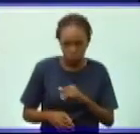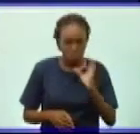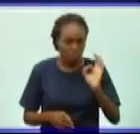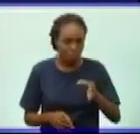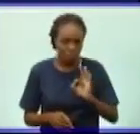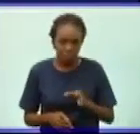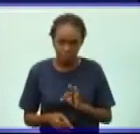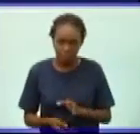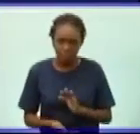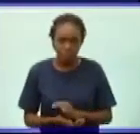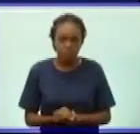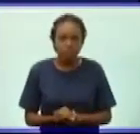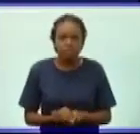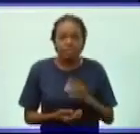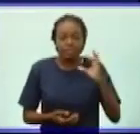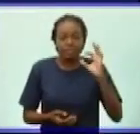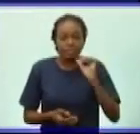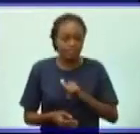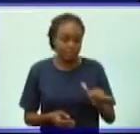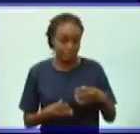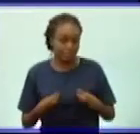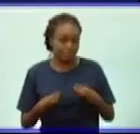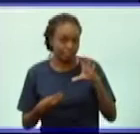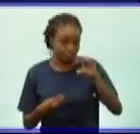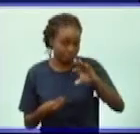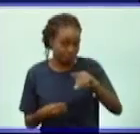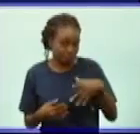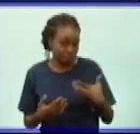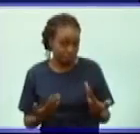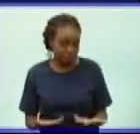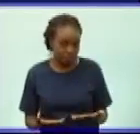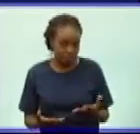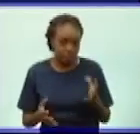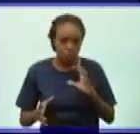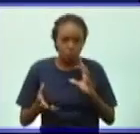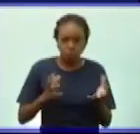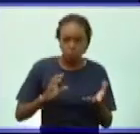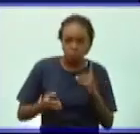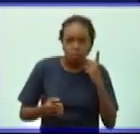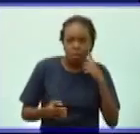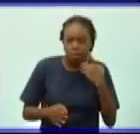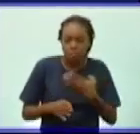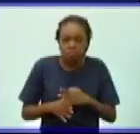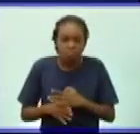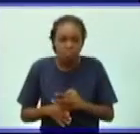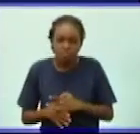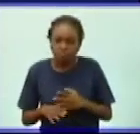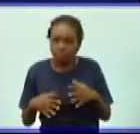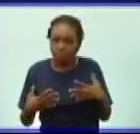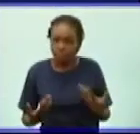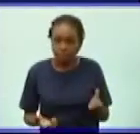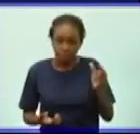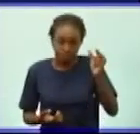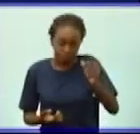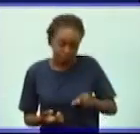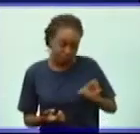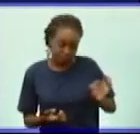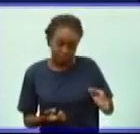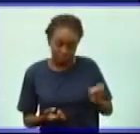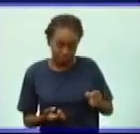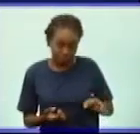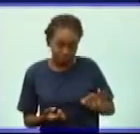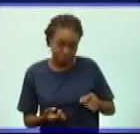También le habíamos dicho que hicieran una comparación de la potencia desarrollada por esta misma persona cuando